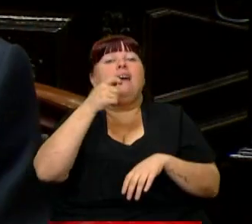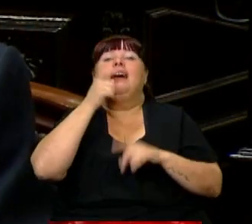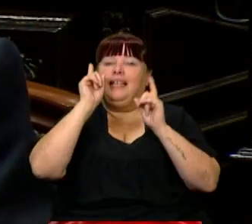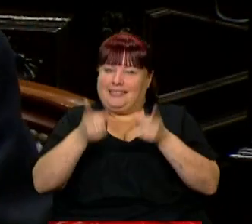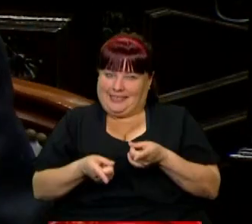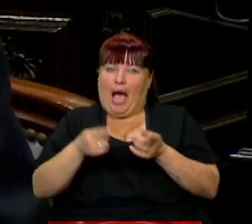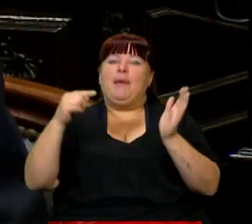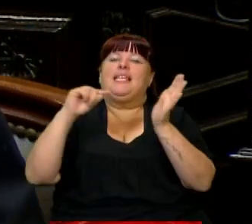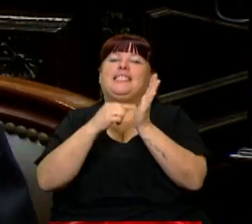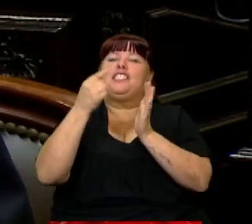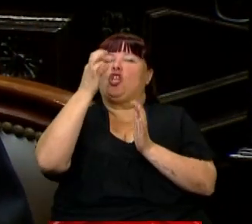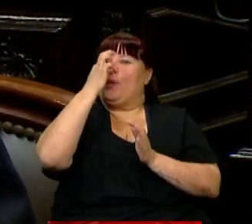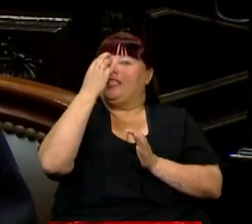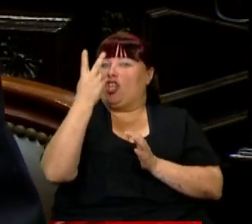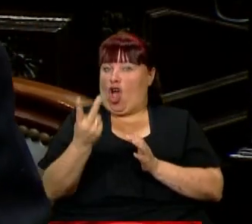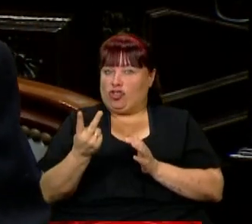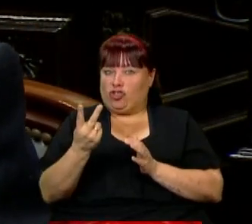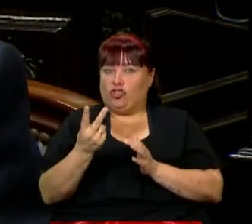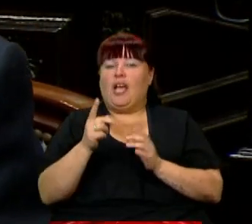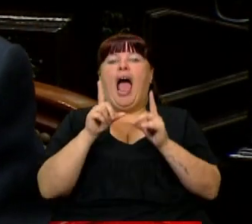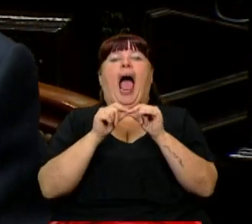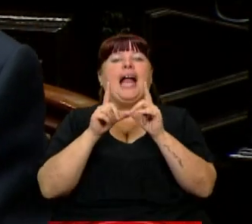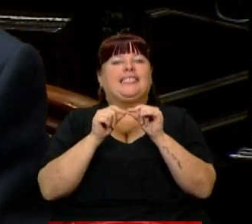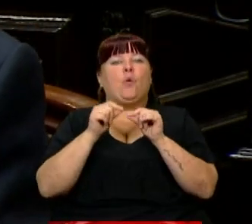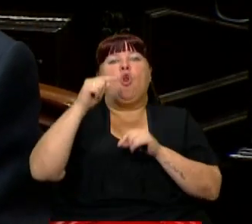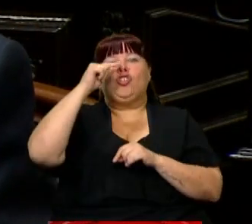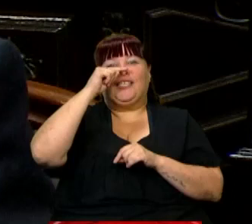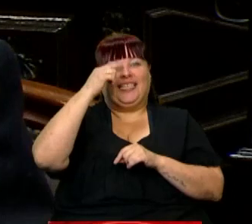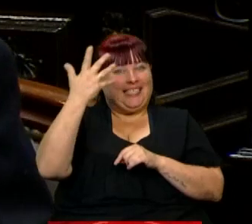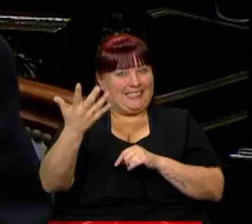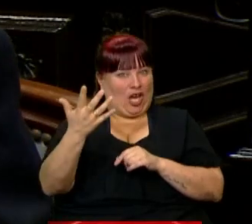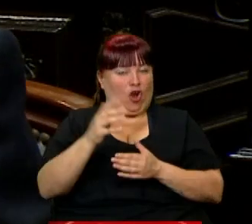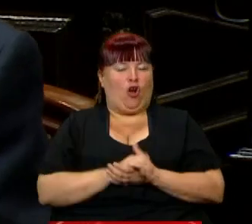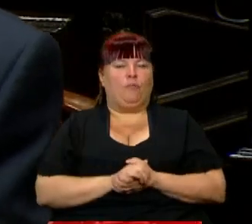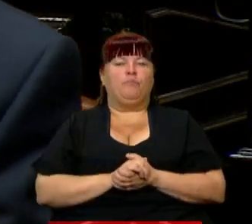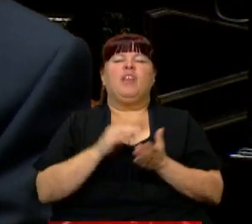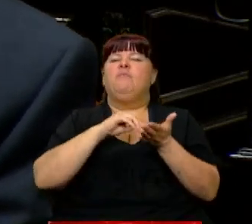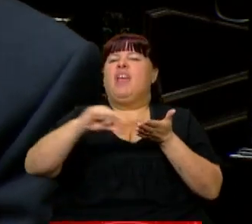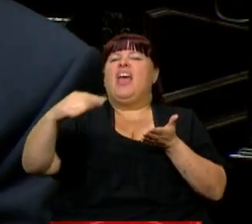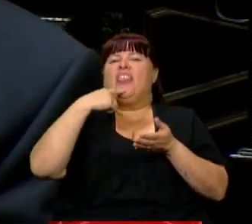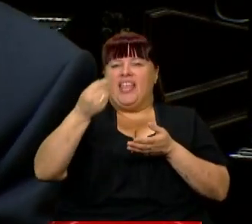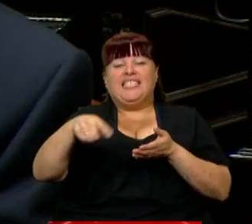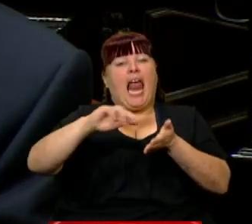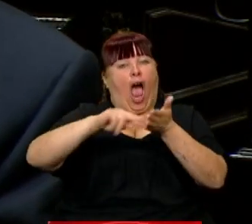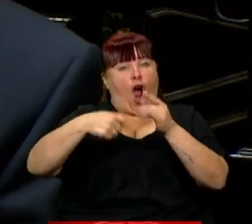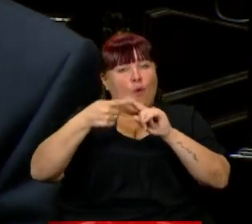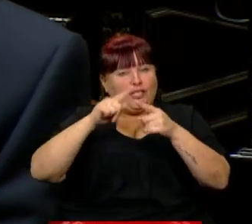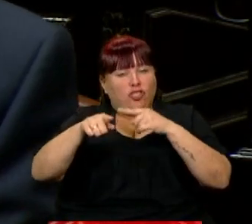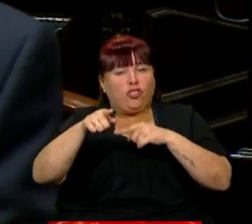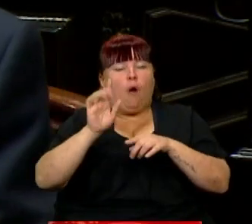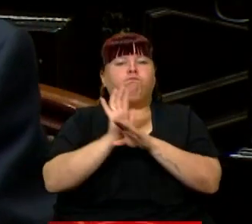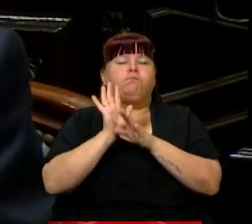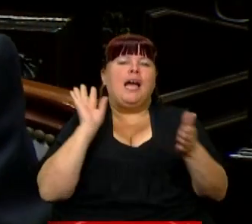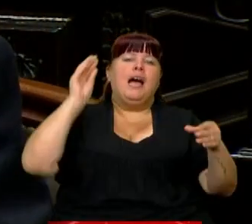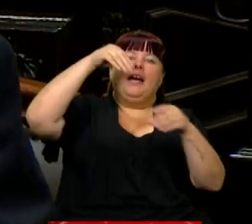está prevista en el inciso 22 del artículo 75, que dice que esta convención